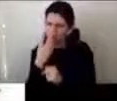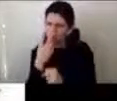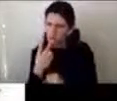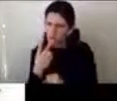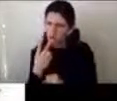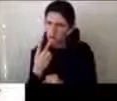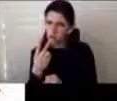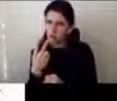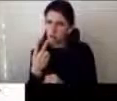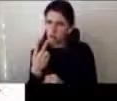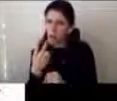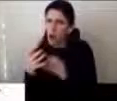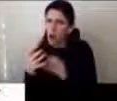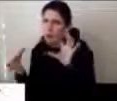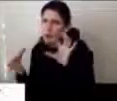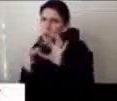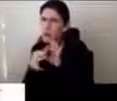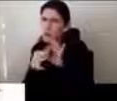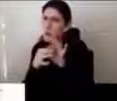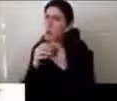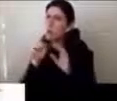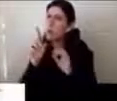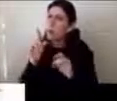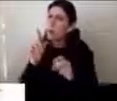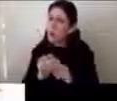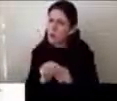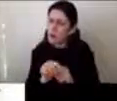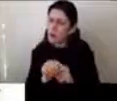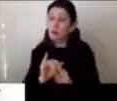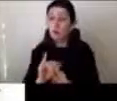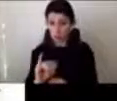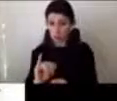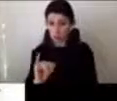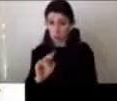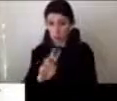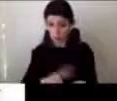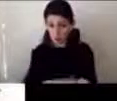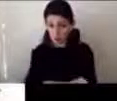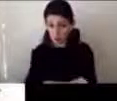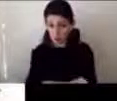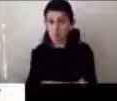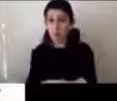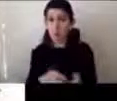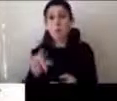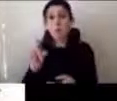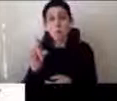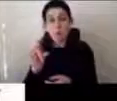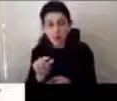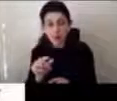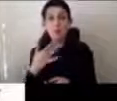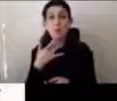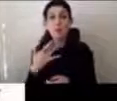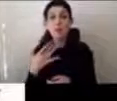hay menos conectividad. Y eso es así. Hay menos conectividad porque existe la